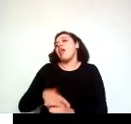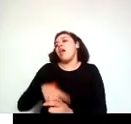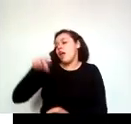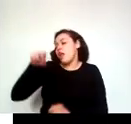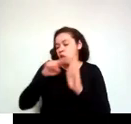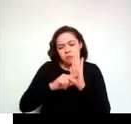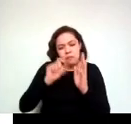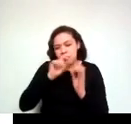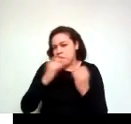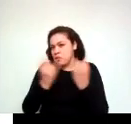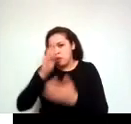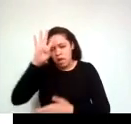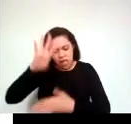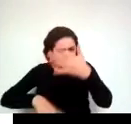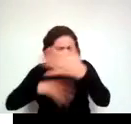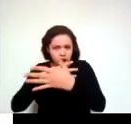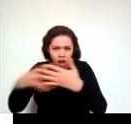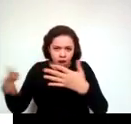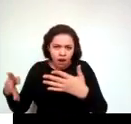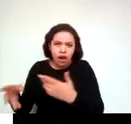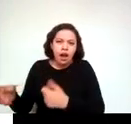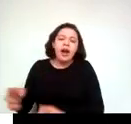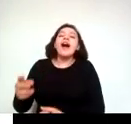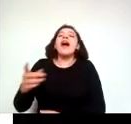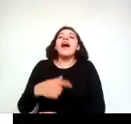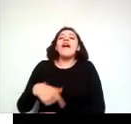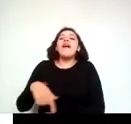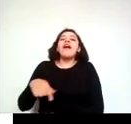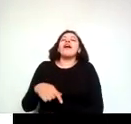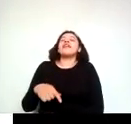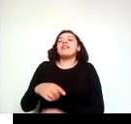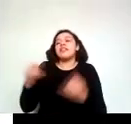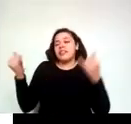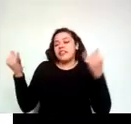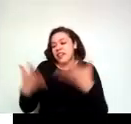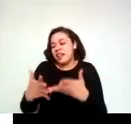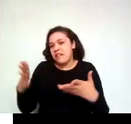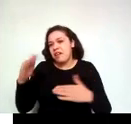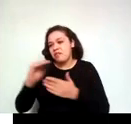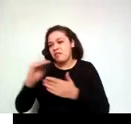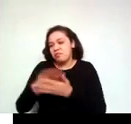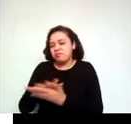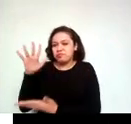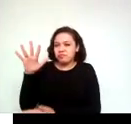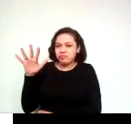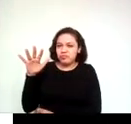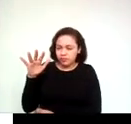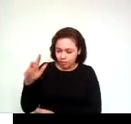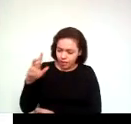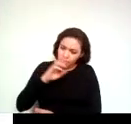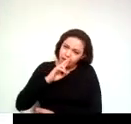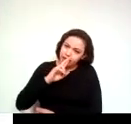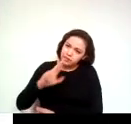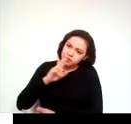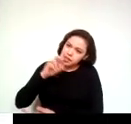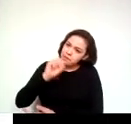¿no? Pero nos dice, ahora ubica el dominio, carga de trabajo, ¿de acuerdo? Y nos va dando los mismos